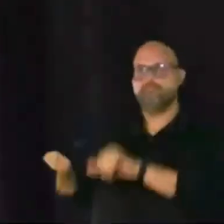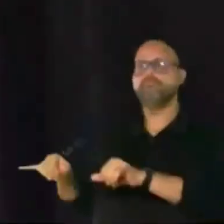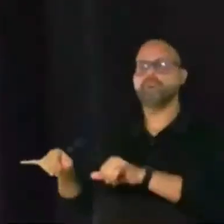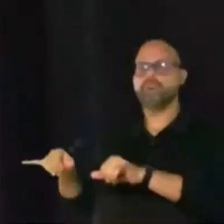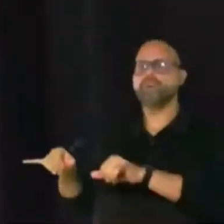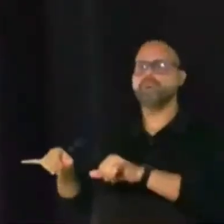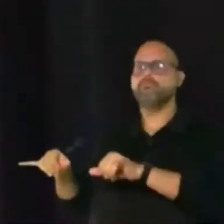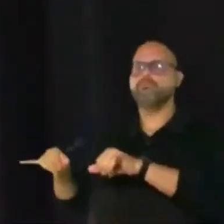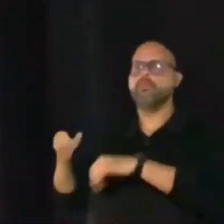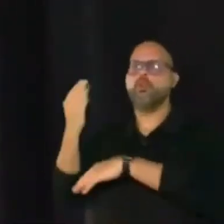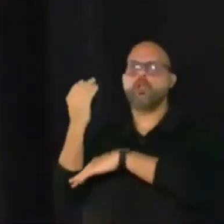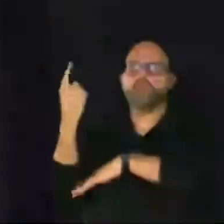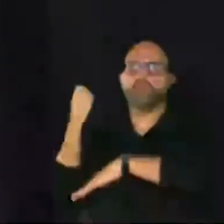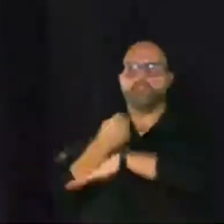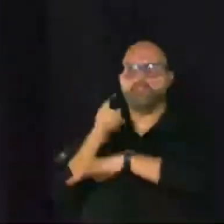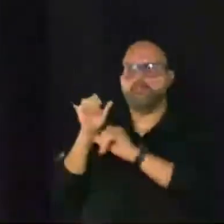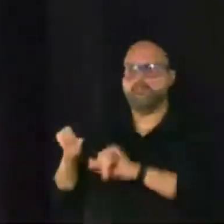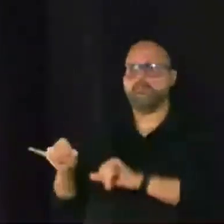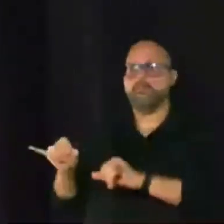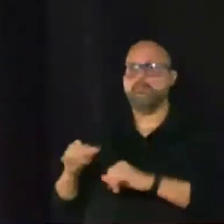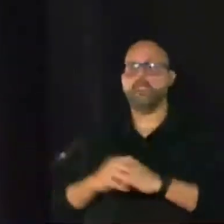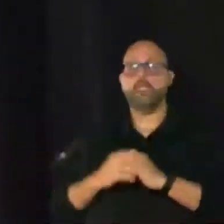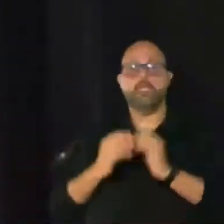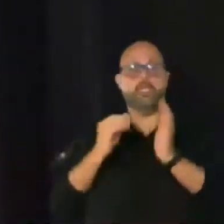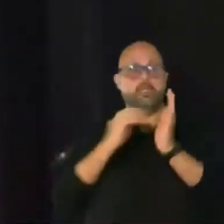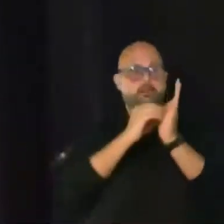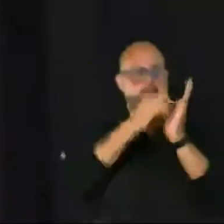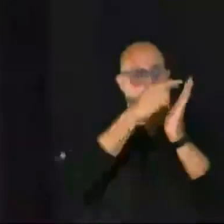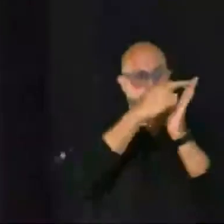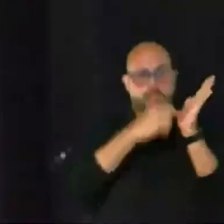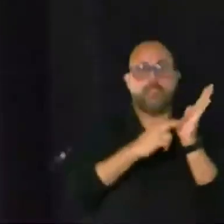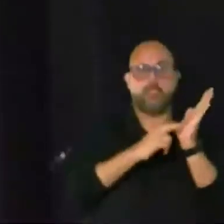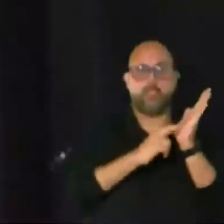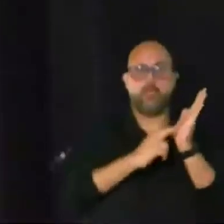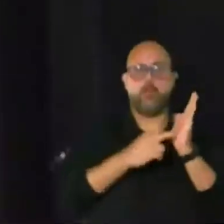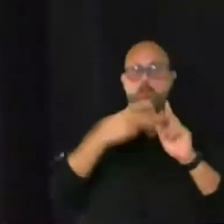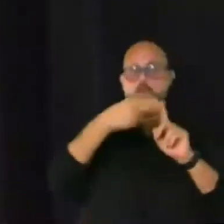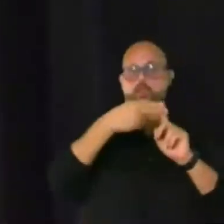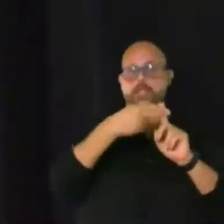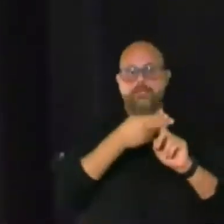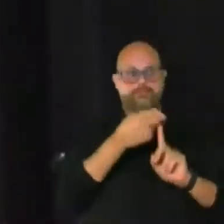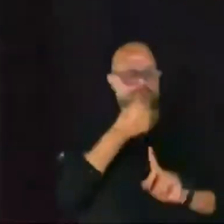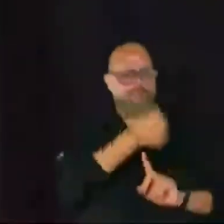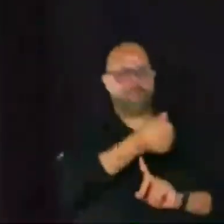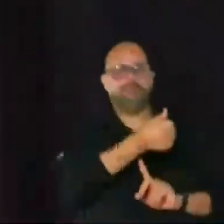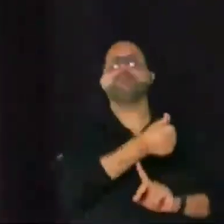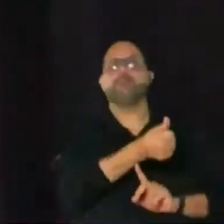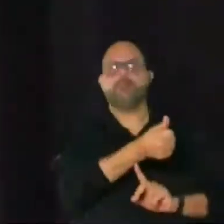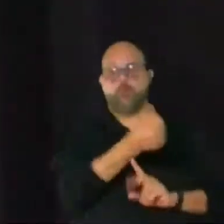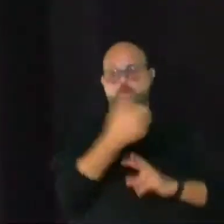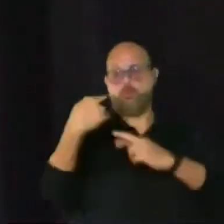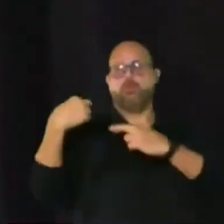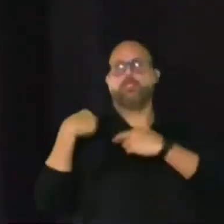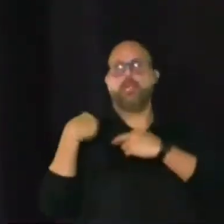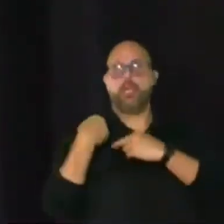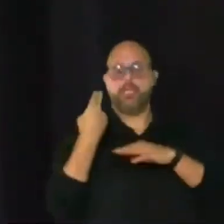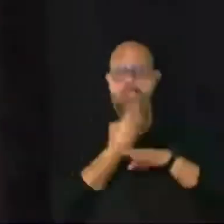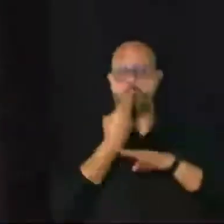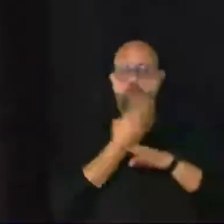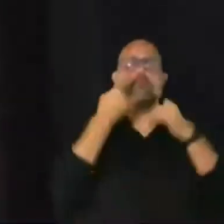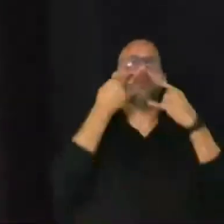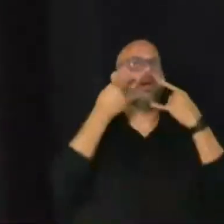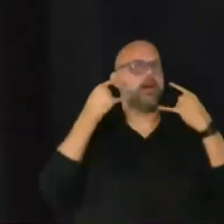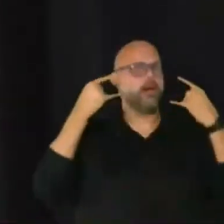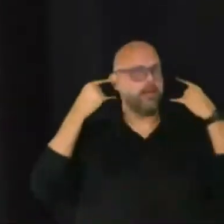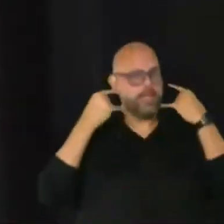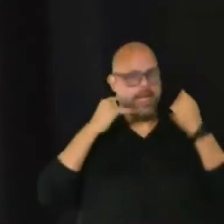una vez registrado en el hotel, estos asumen la responsabilidad por el uso obligatorio de las mascarillas de todos